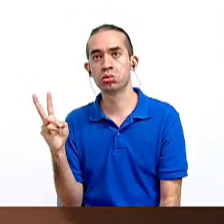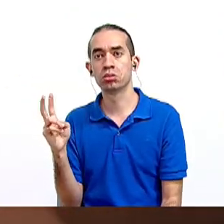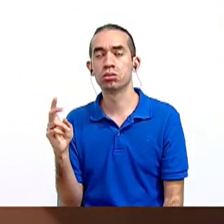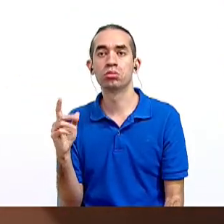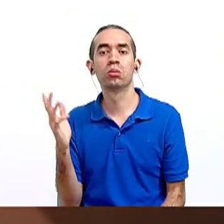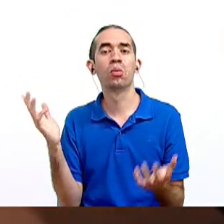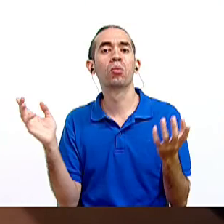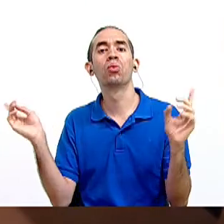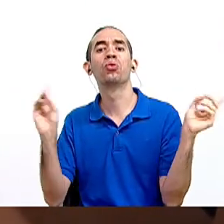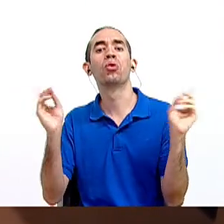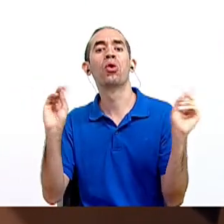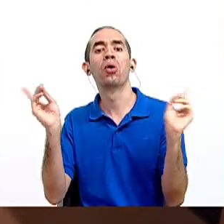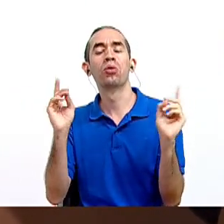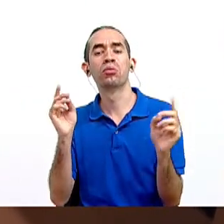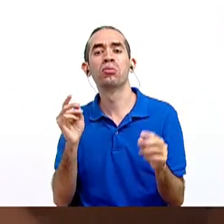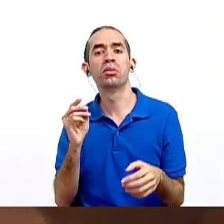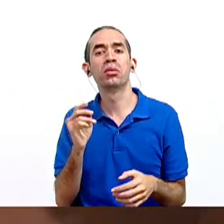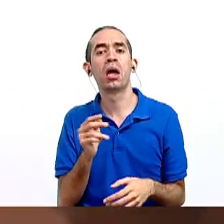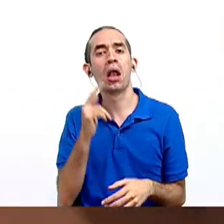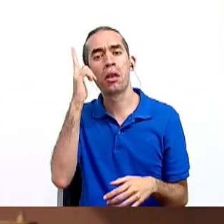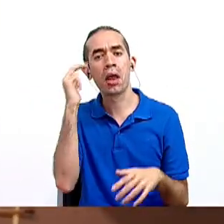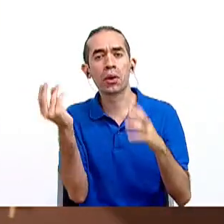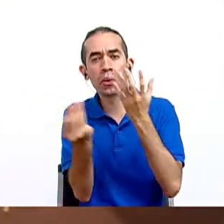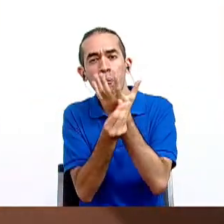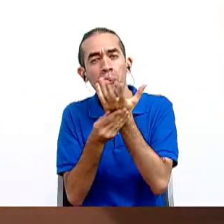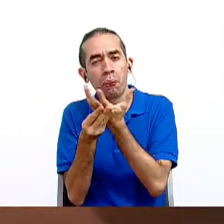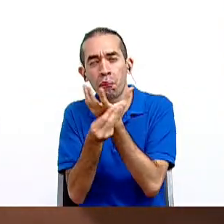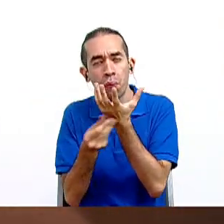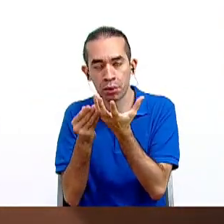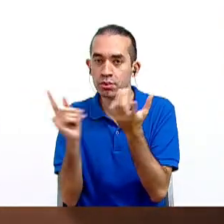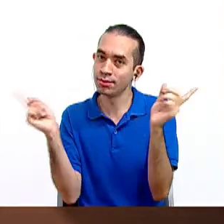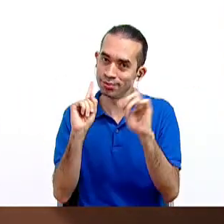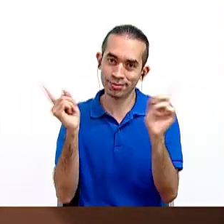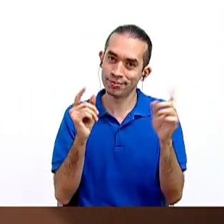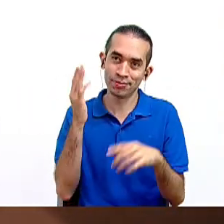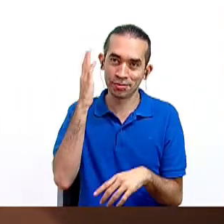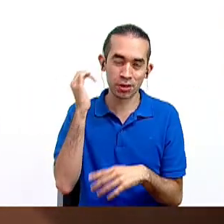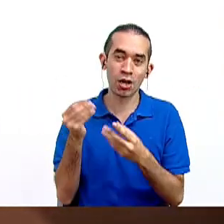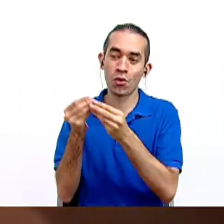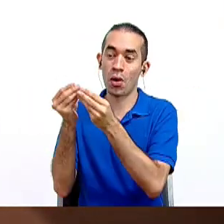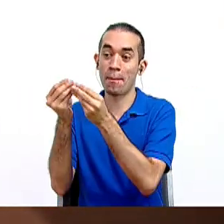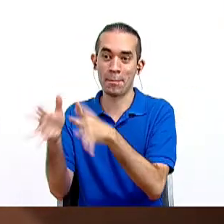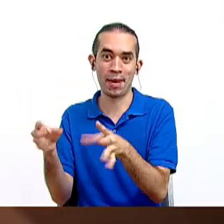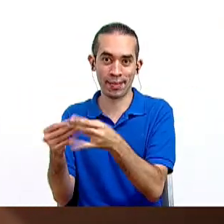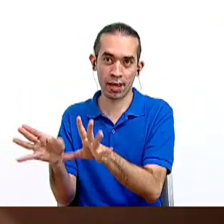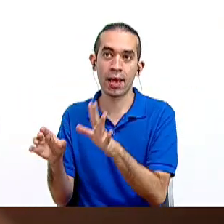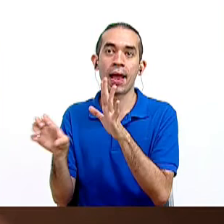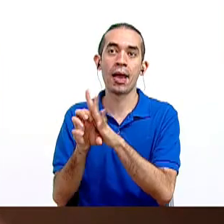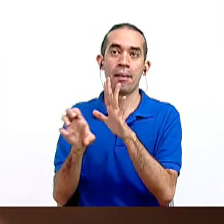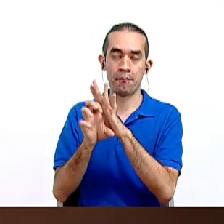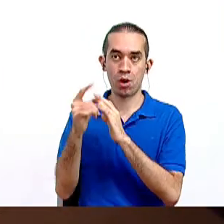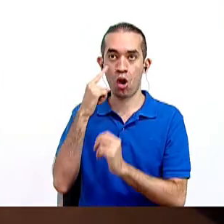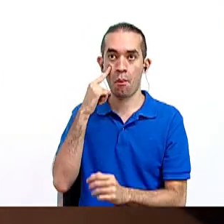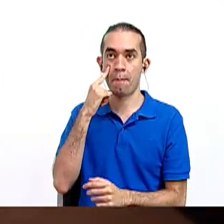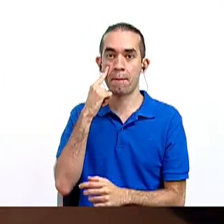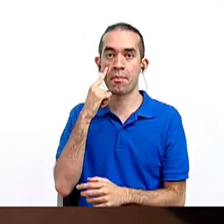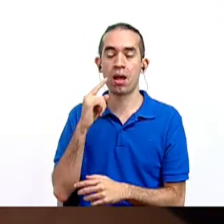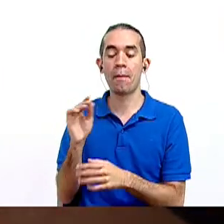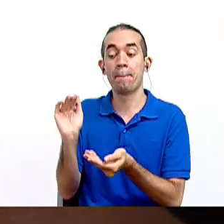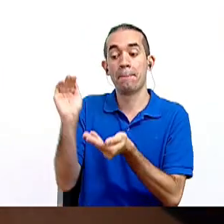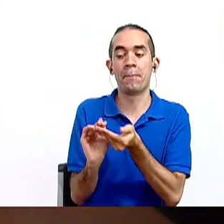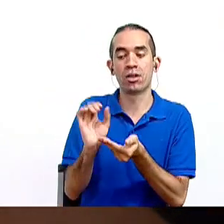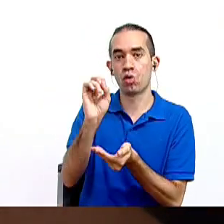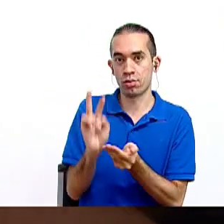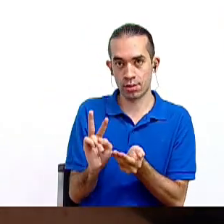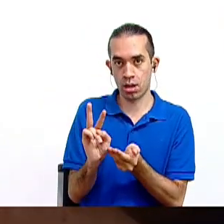ver negro abajo porque no se está generando ninguna pérdida. En cambio, si yo le quito oxígeno